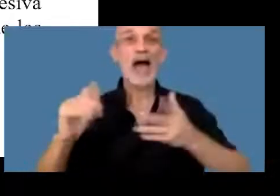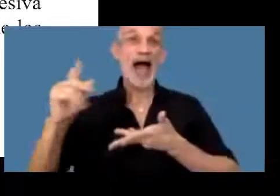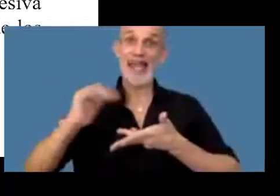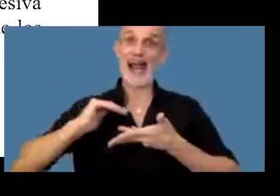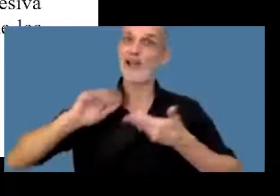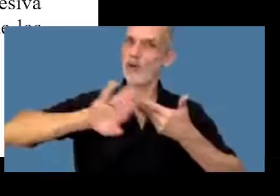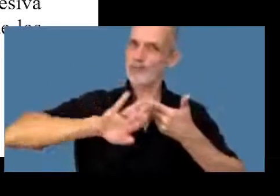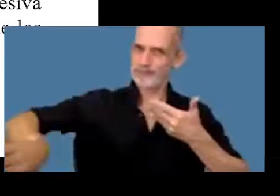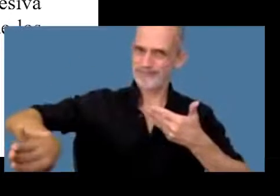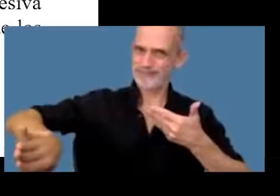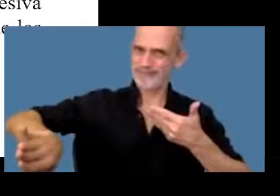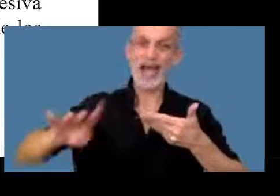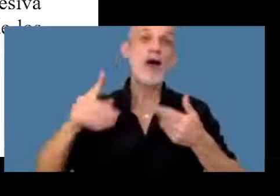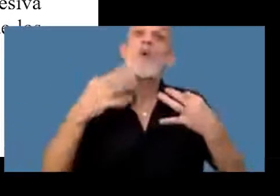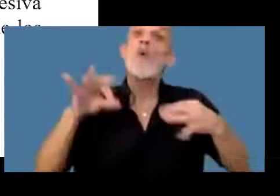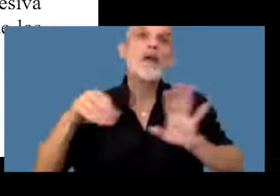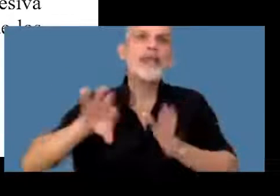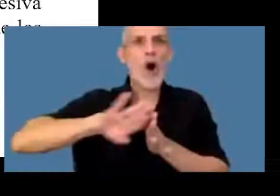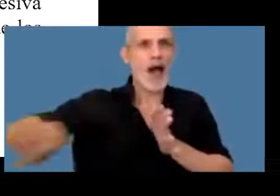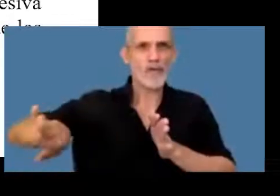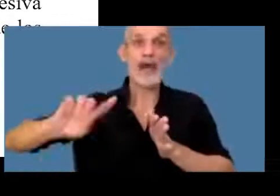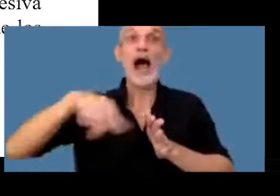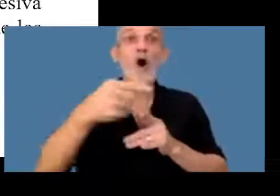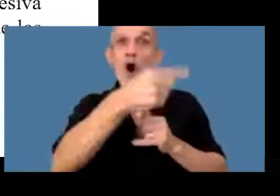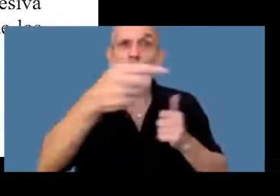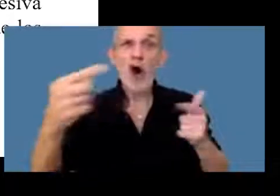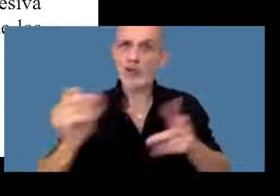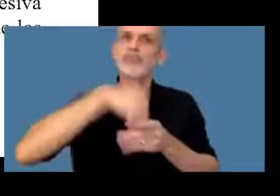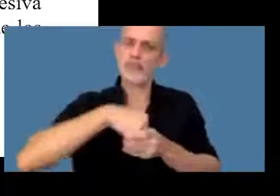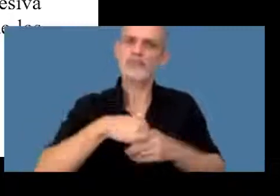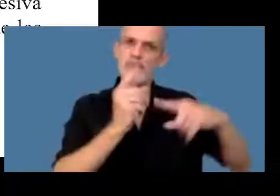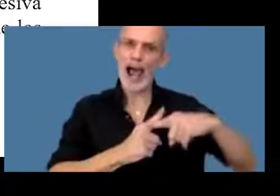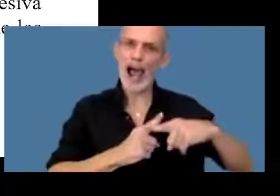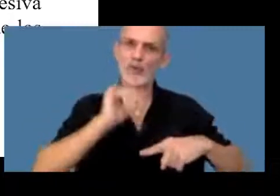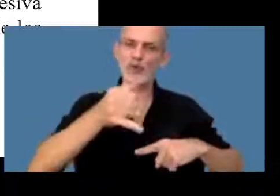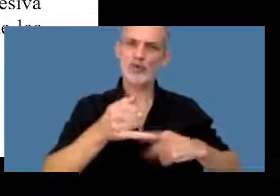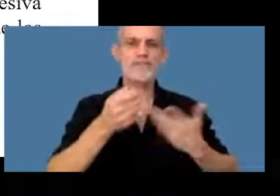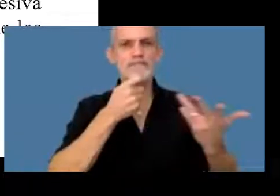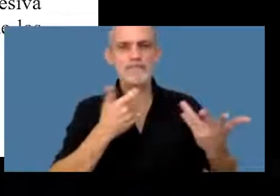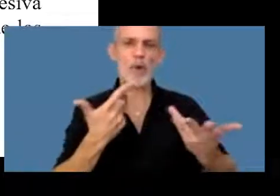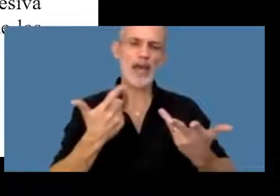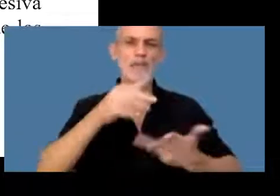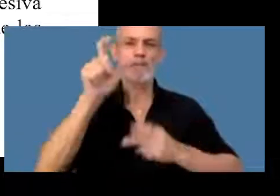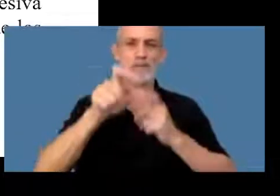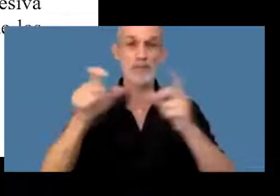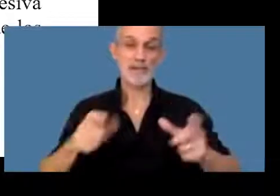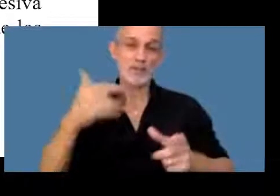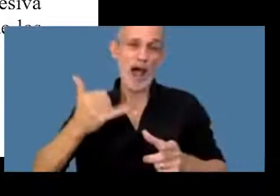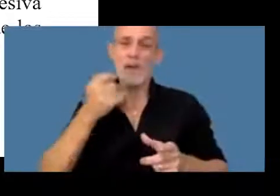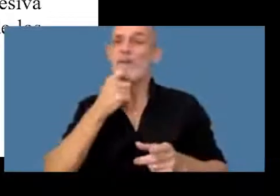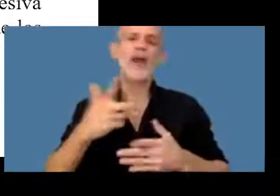¿Sí? Es lo único que queda fuera, porque ¿qué va a pasar con aquellas personas que tienen un